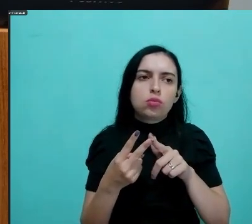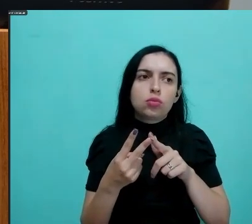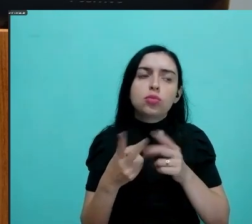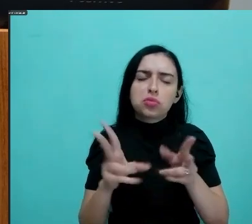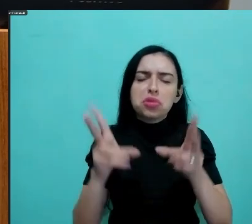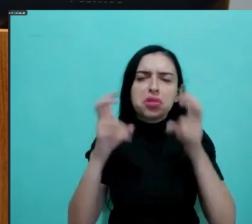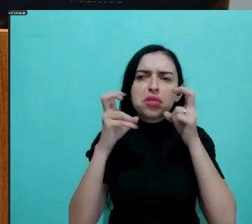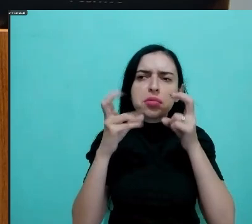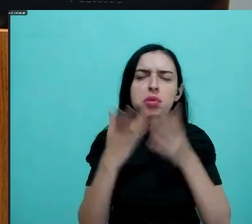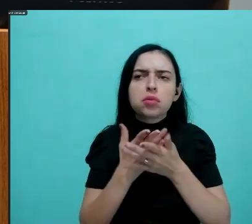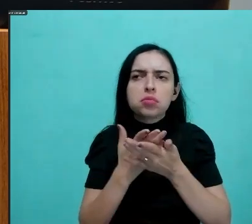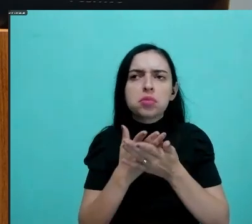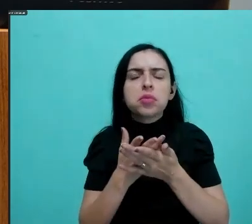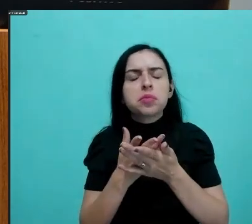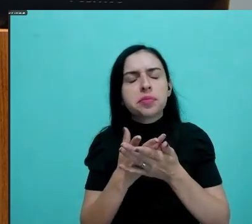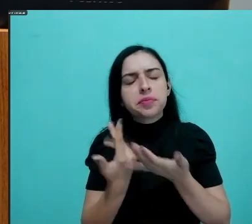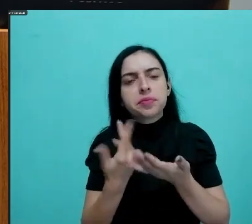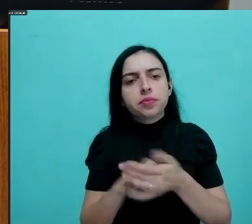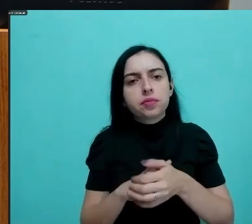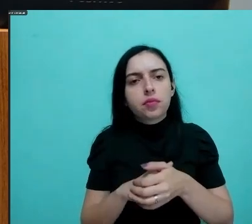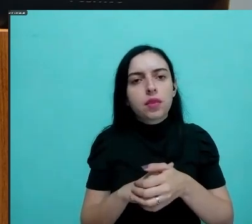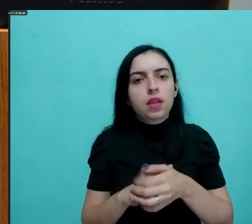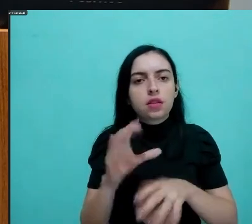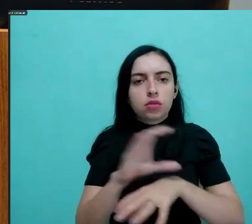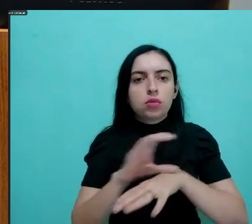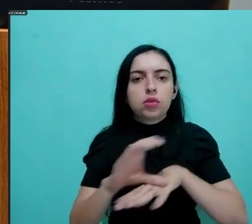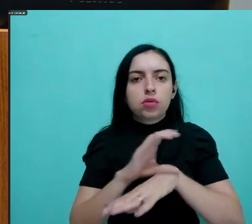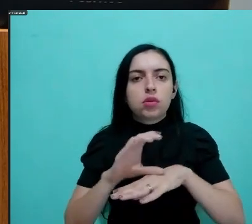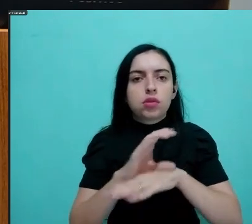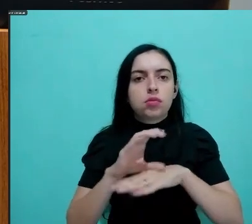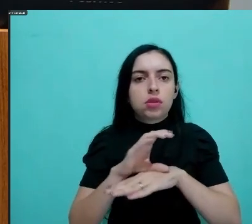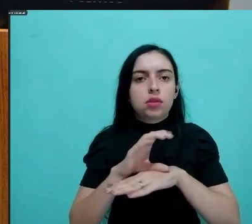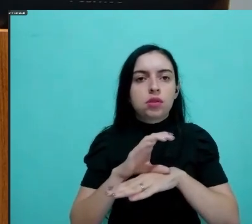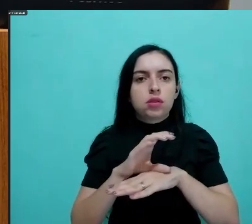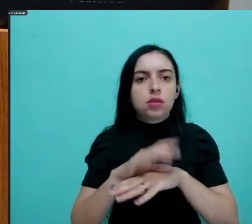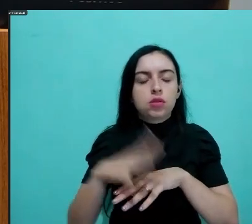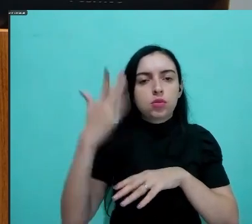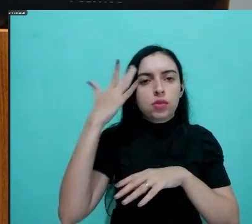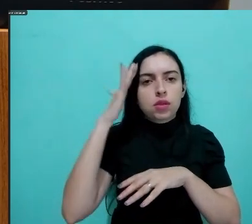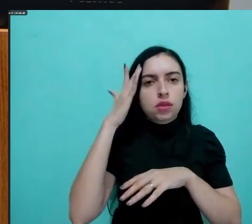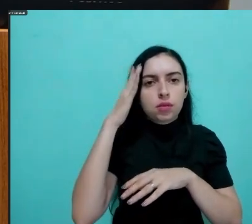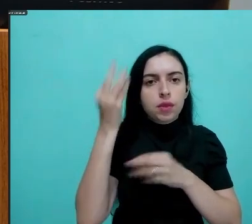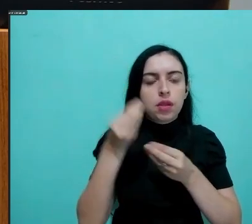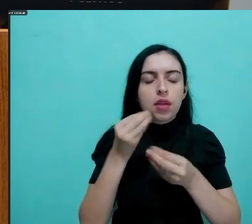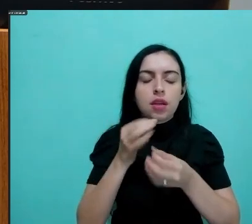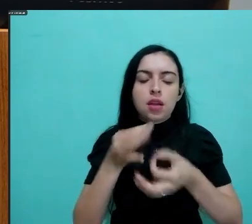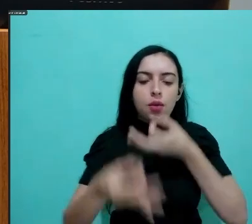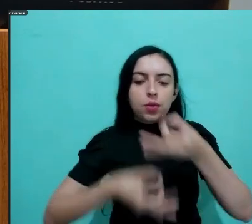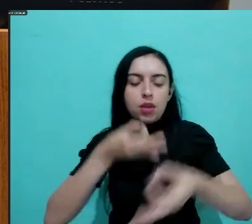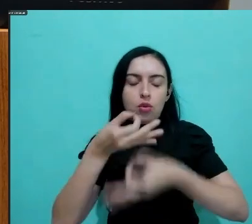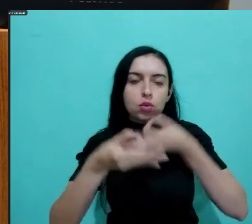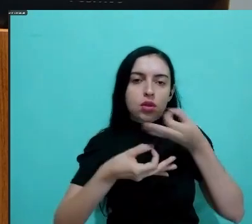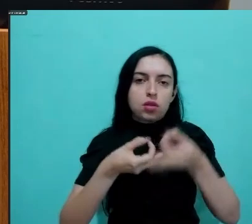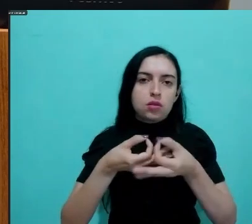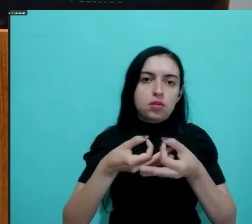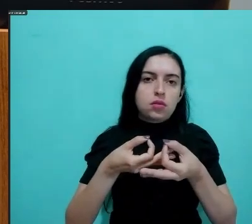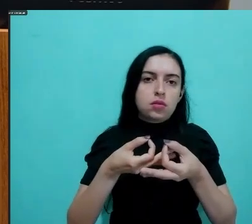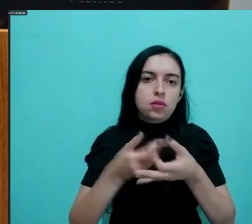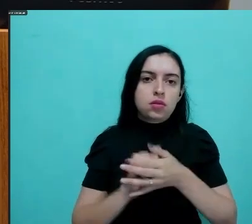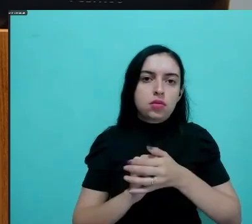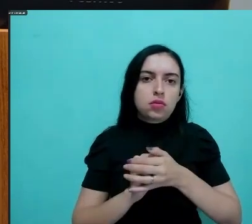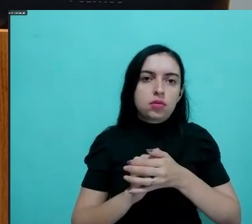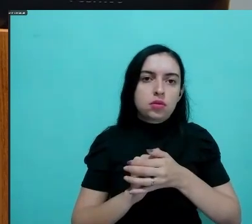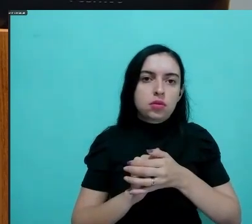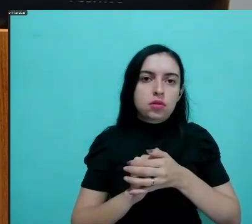desde el punto de vista de la constitucionalización de las mentalidades y de las argumentaciones de las autoridades